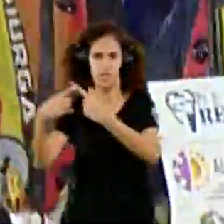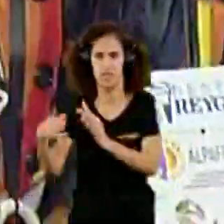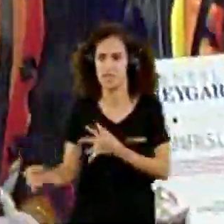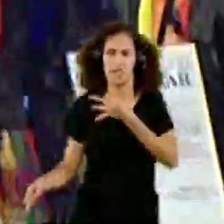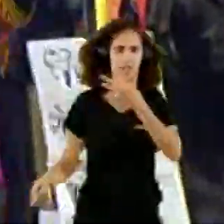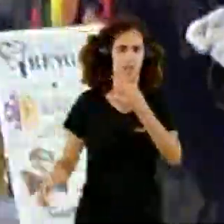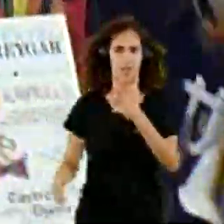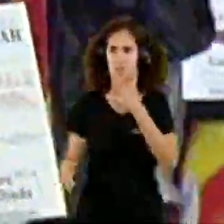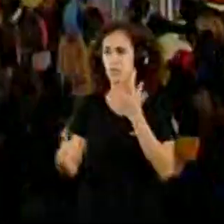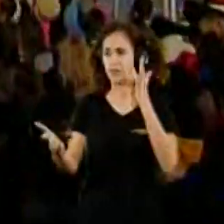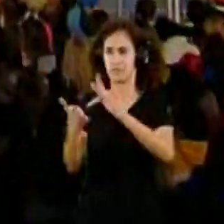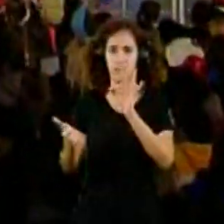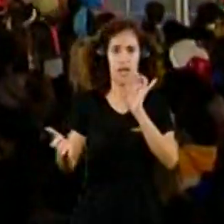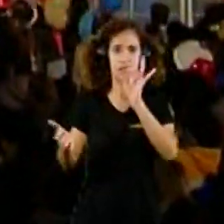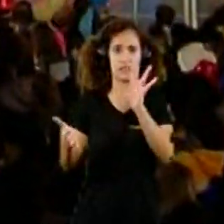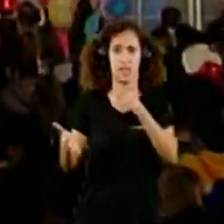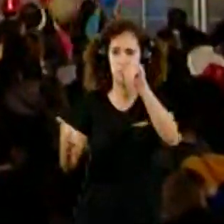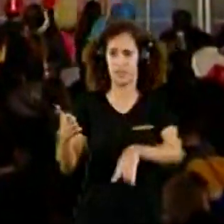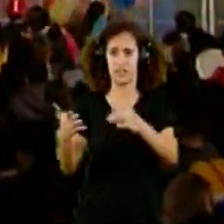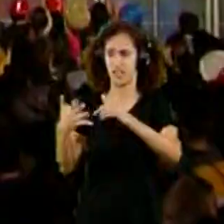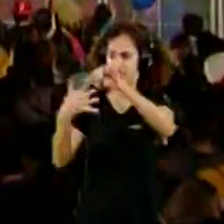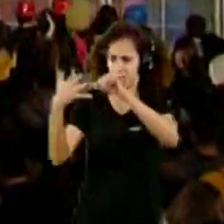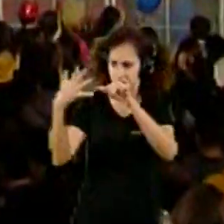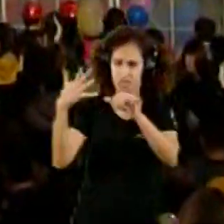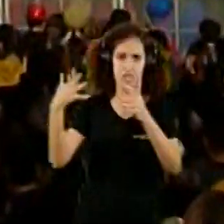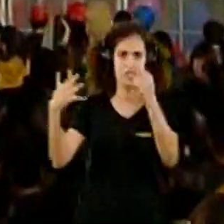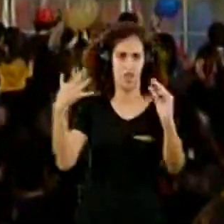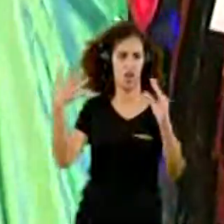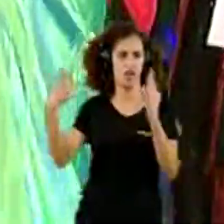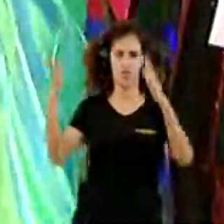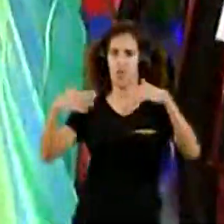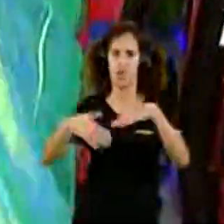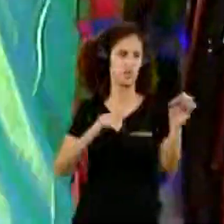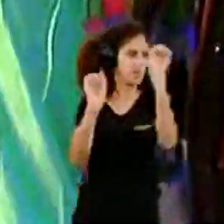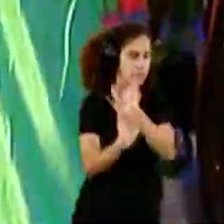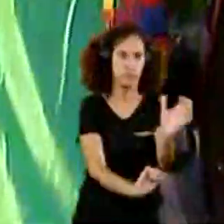Porque el día 15, sin cobrar un sueldo, y es indefendible.